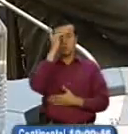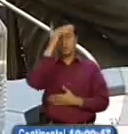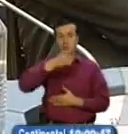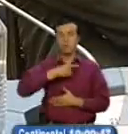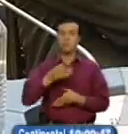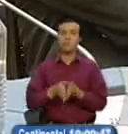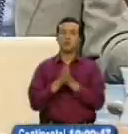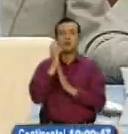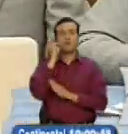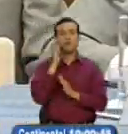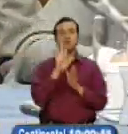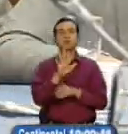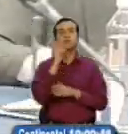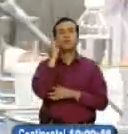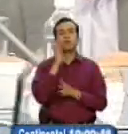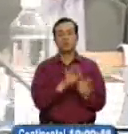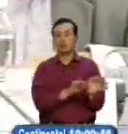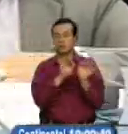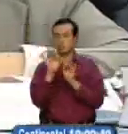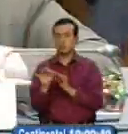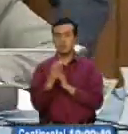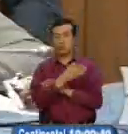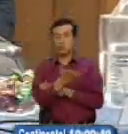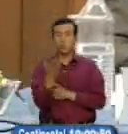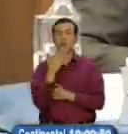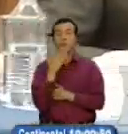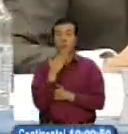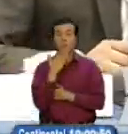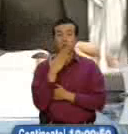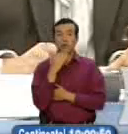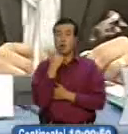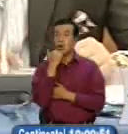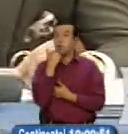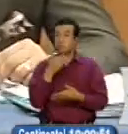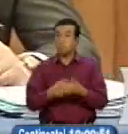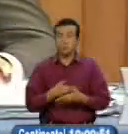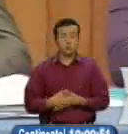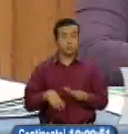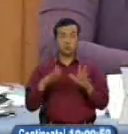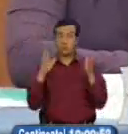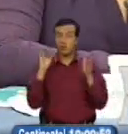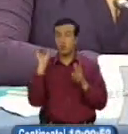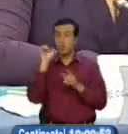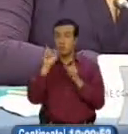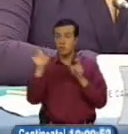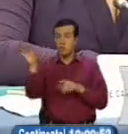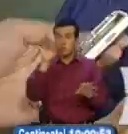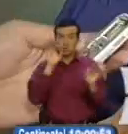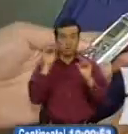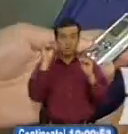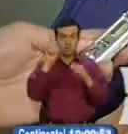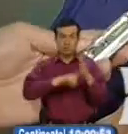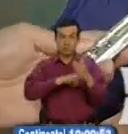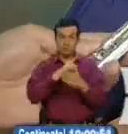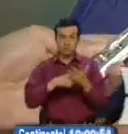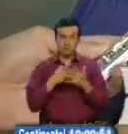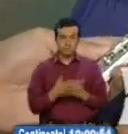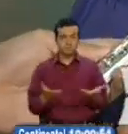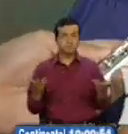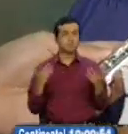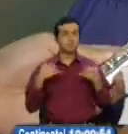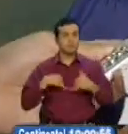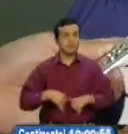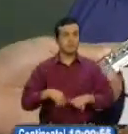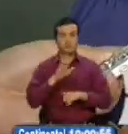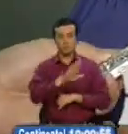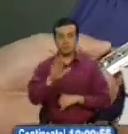una prórroga de 5 días, en los cuales ya no podrán presentarse ningún tipo de documentos y tampoco recibir comparecencias. ¿Por qué todavía estamos,